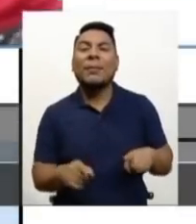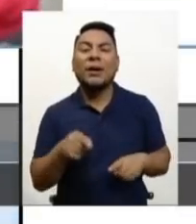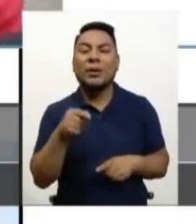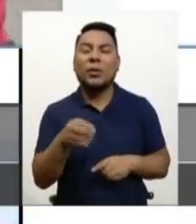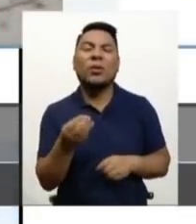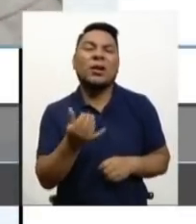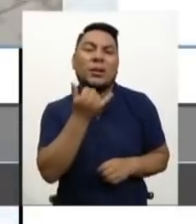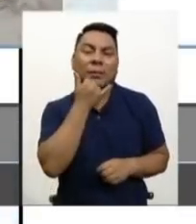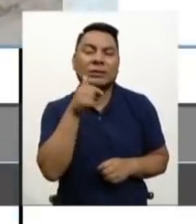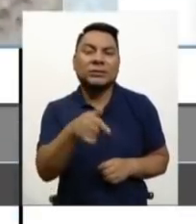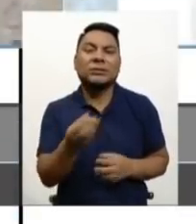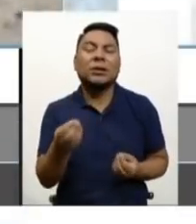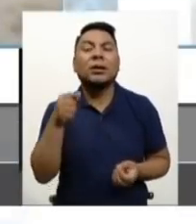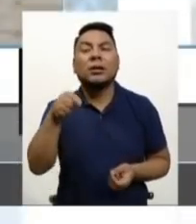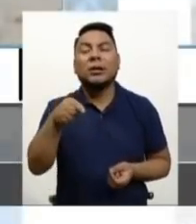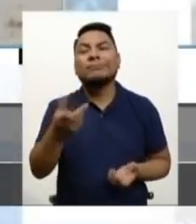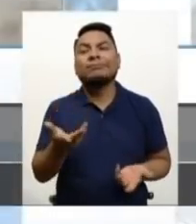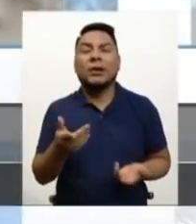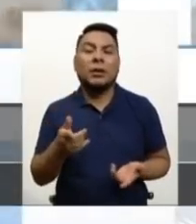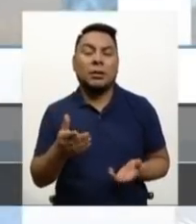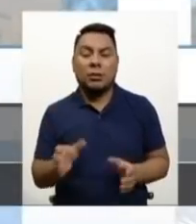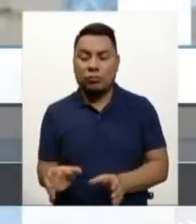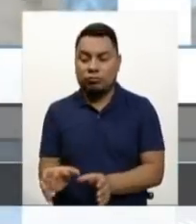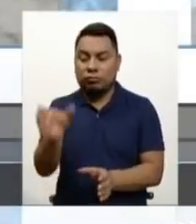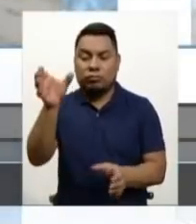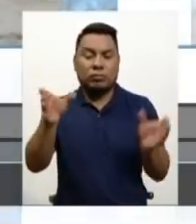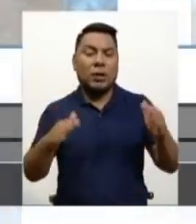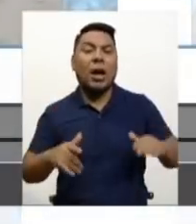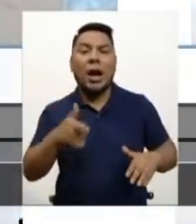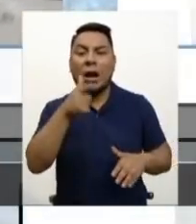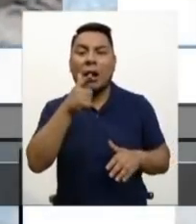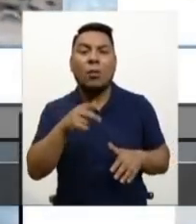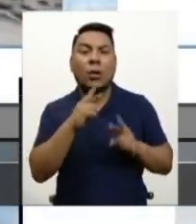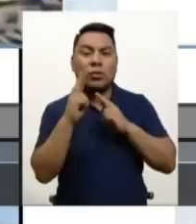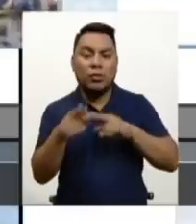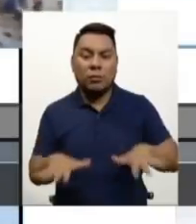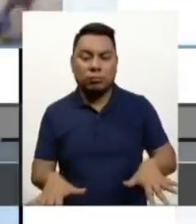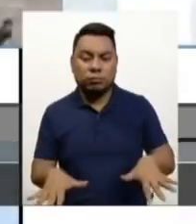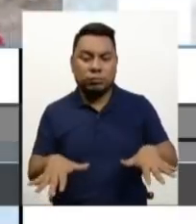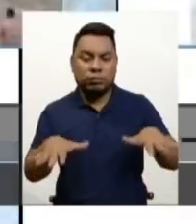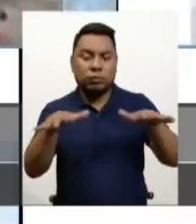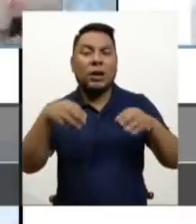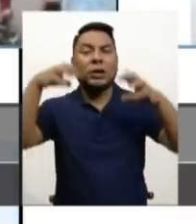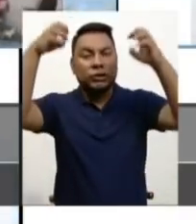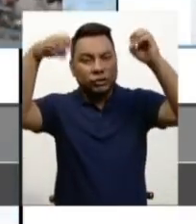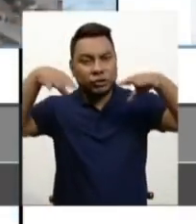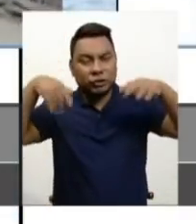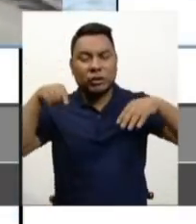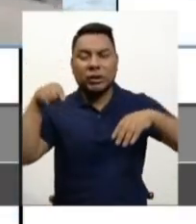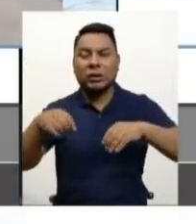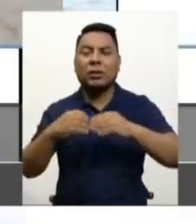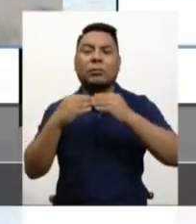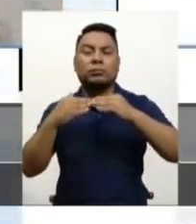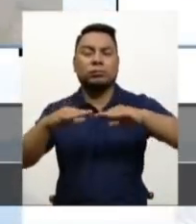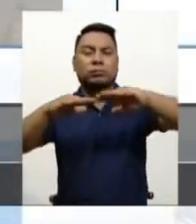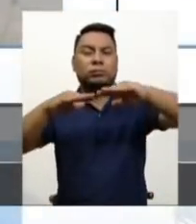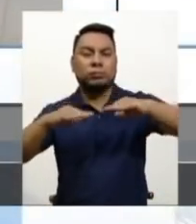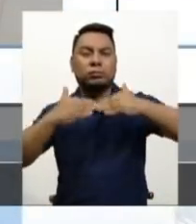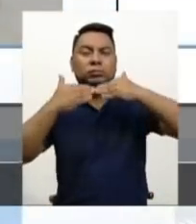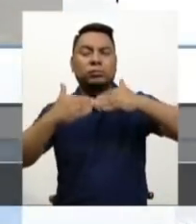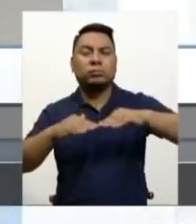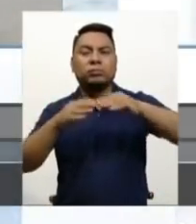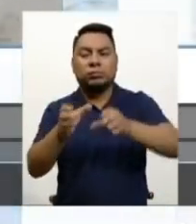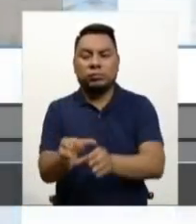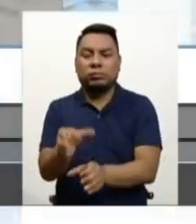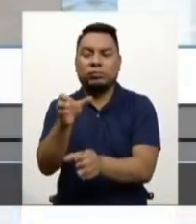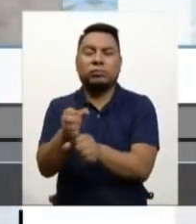Quimbiri ha incrementado su caudal casi al 200%, esto ha venido, al parecer, socavando las bases